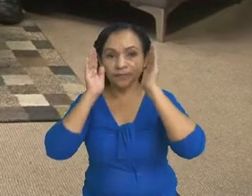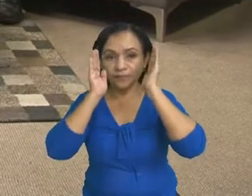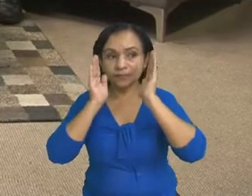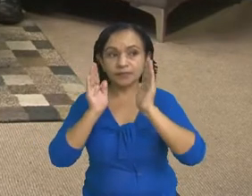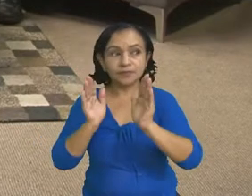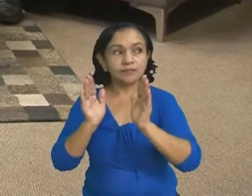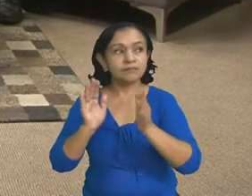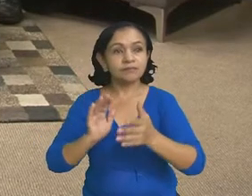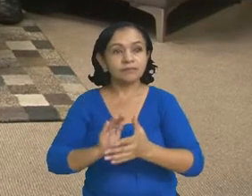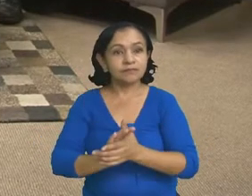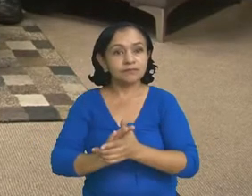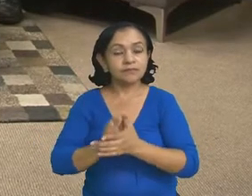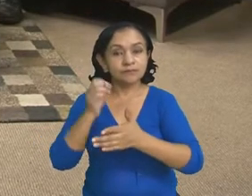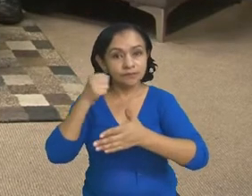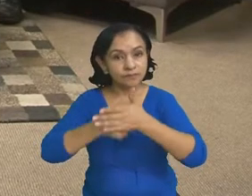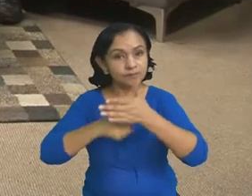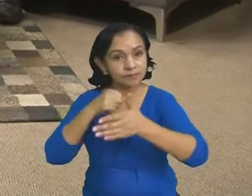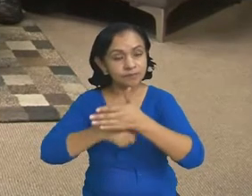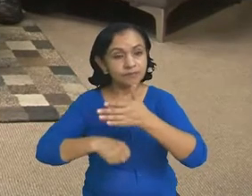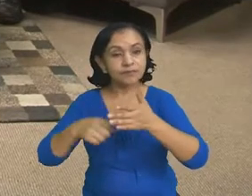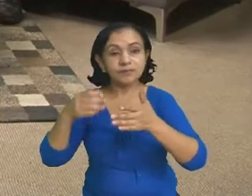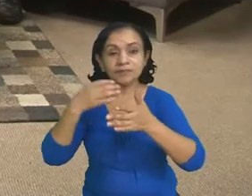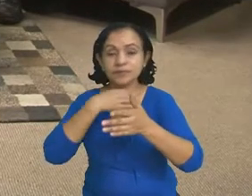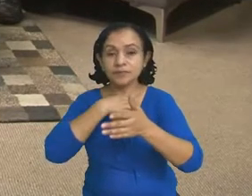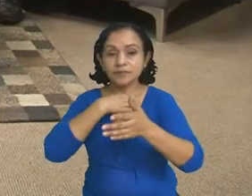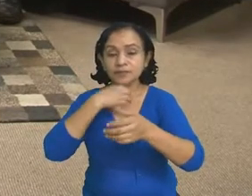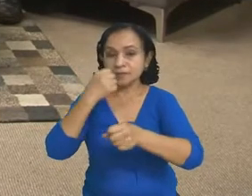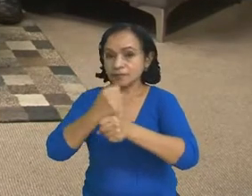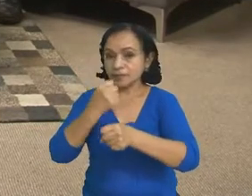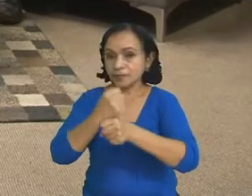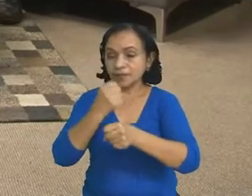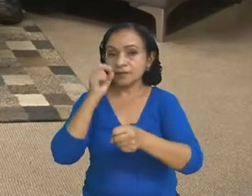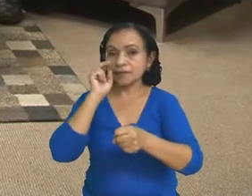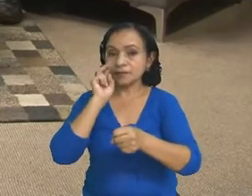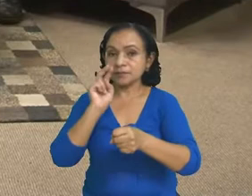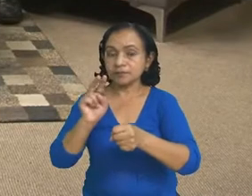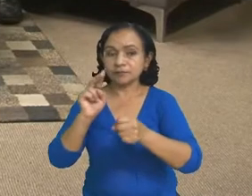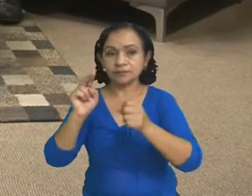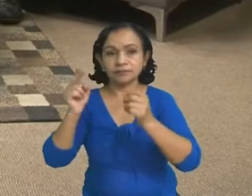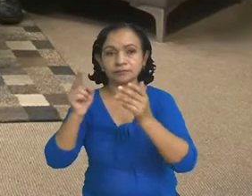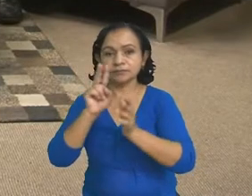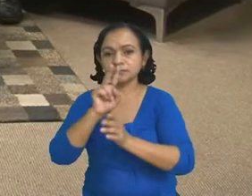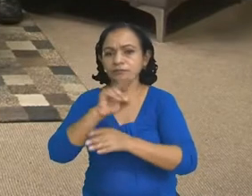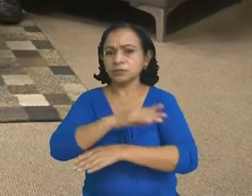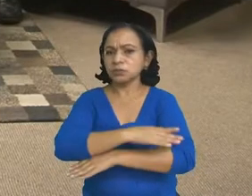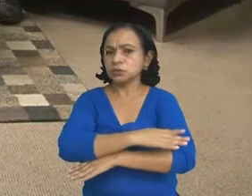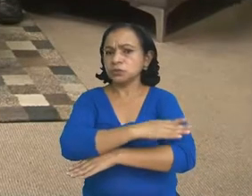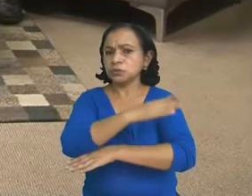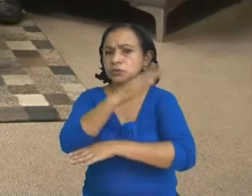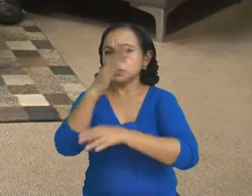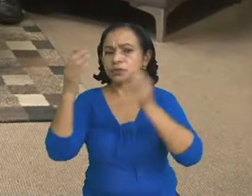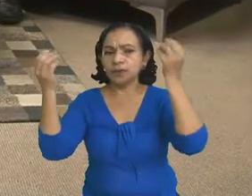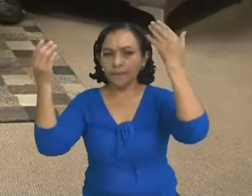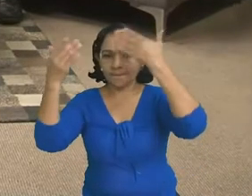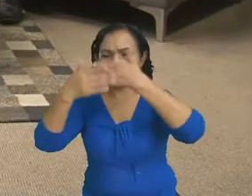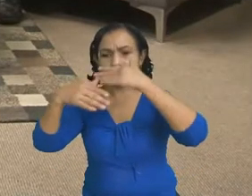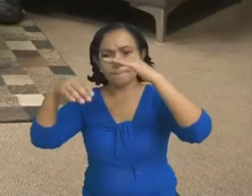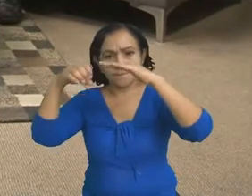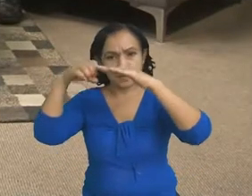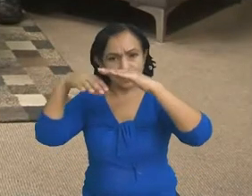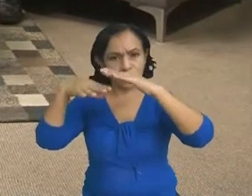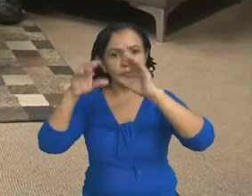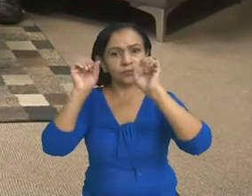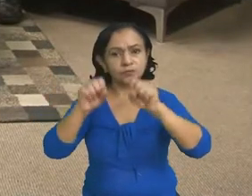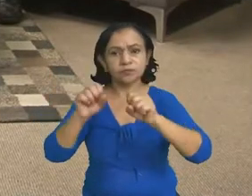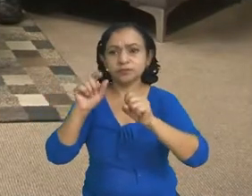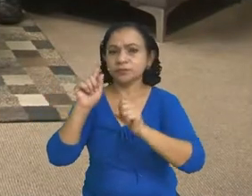pero también se ha fortalecido. Dentro de esa dinámica, ahora vemos una energía las 24 horas del día. También vemos que ya está